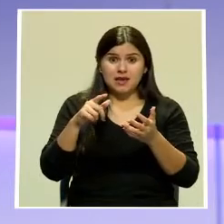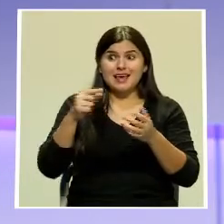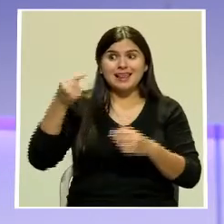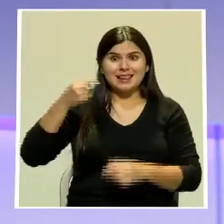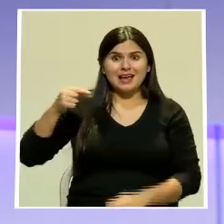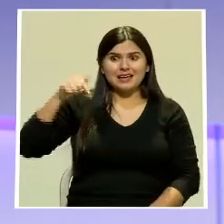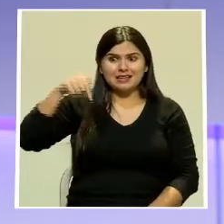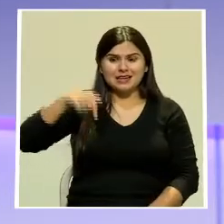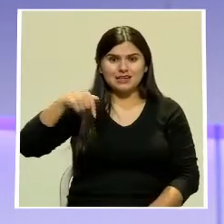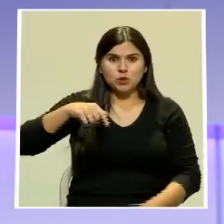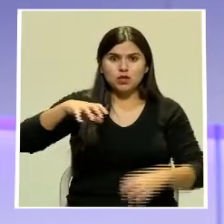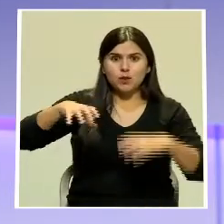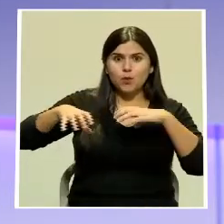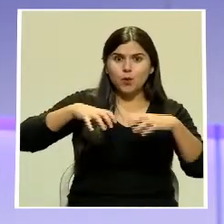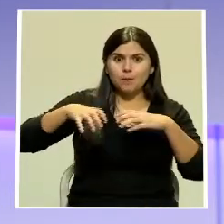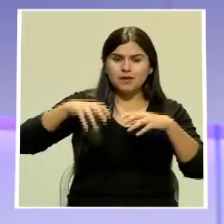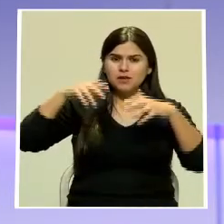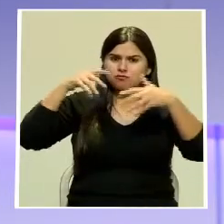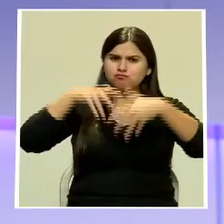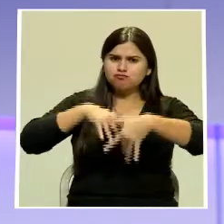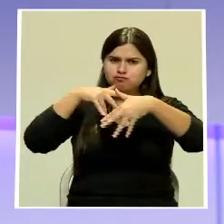este movimiento, claro, de protesta. Claro.